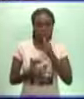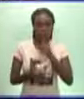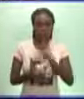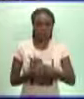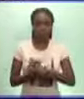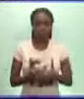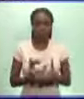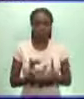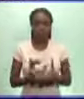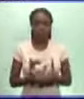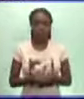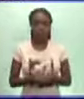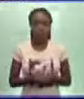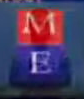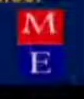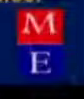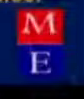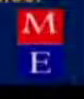ideas.